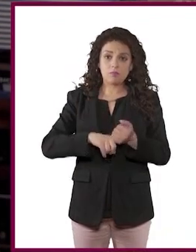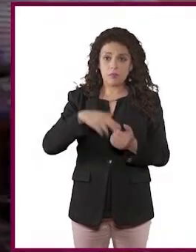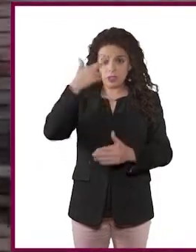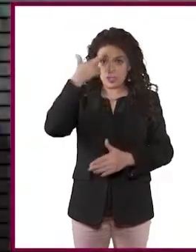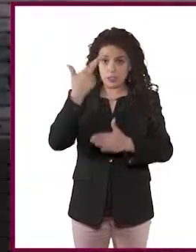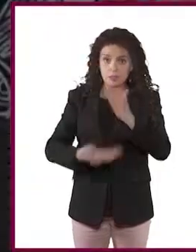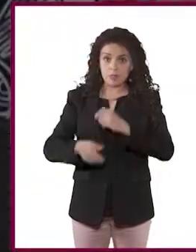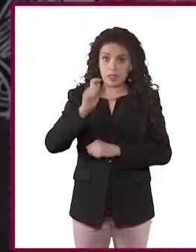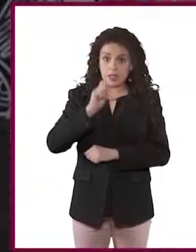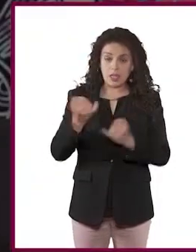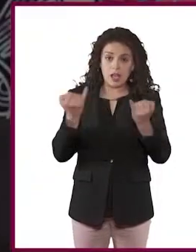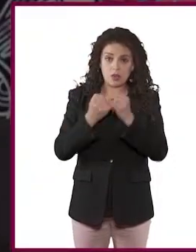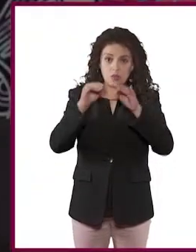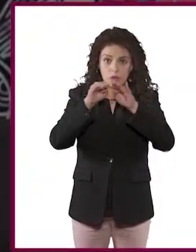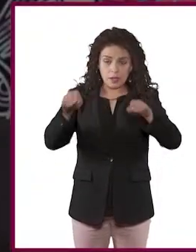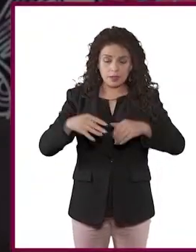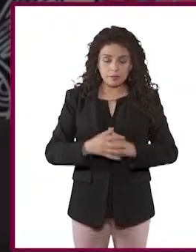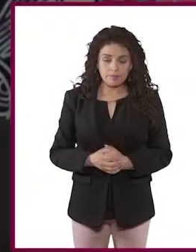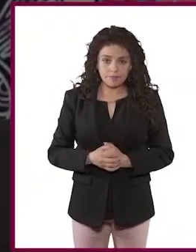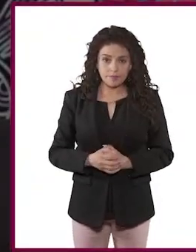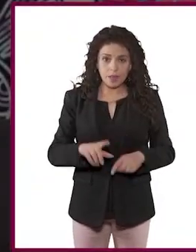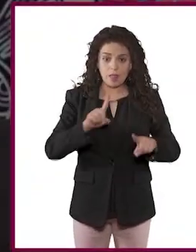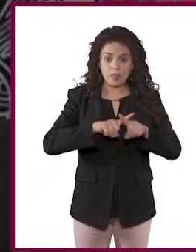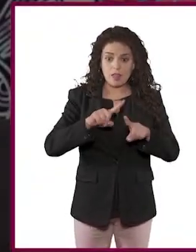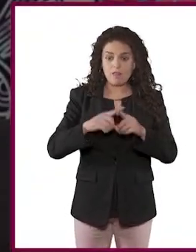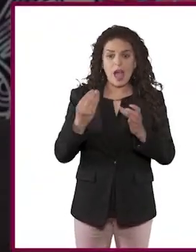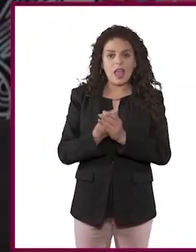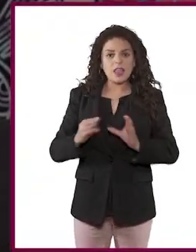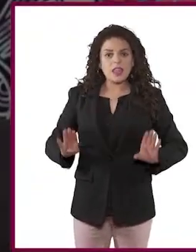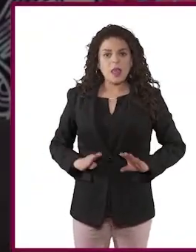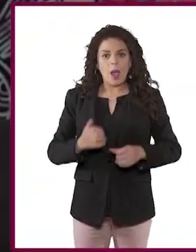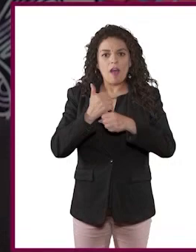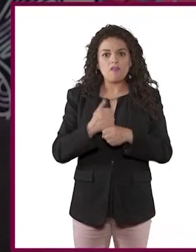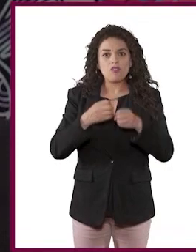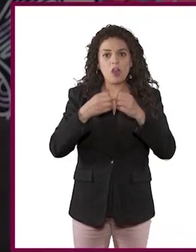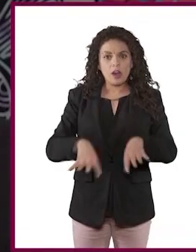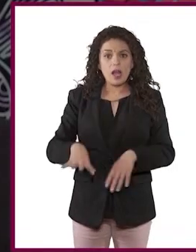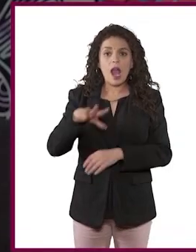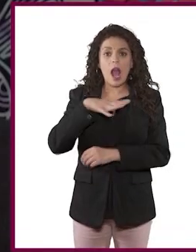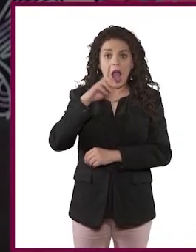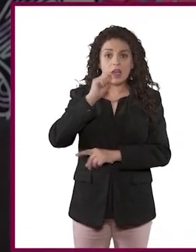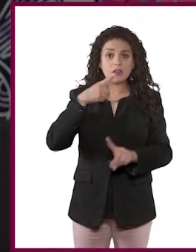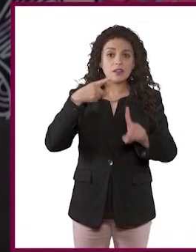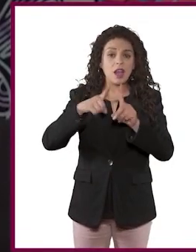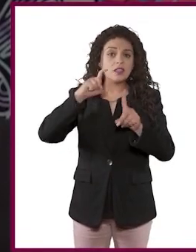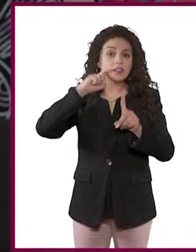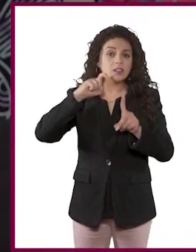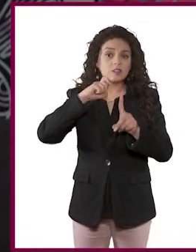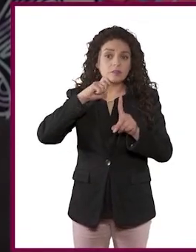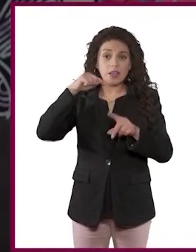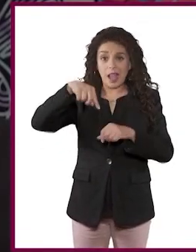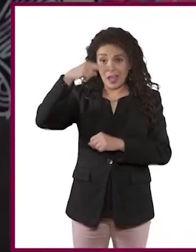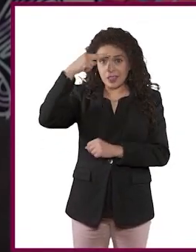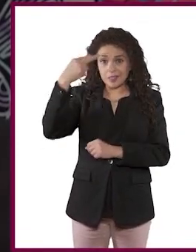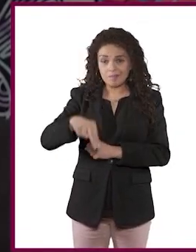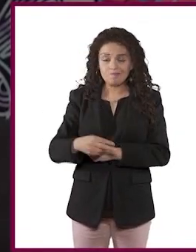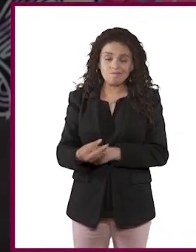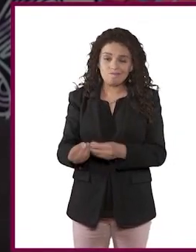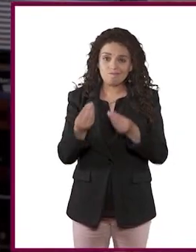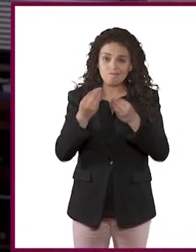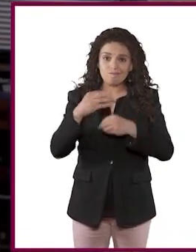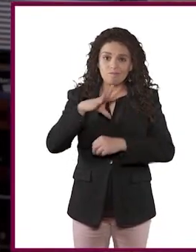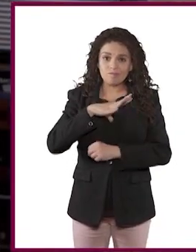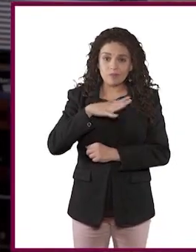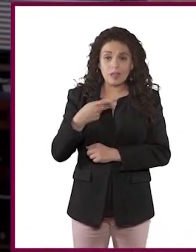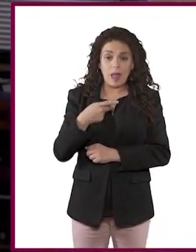igualdad. Dentro de los tipos de violencia existe la violencia sexual, que es desafortunadamente muy común en nuestro